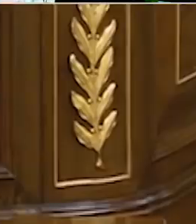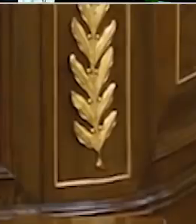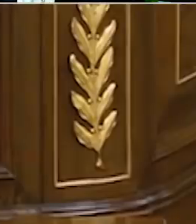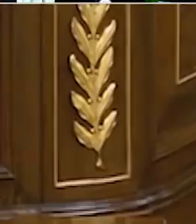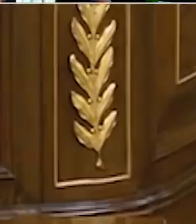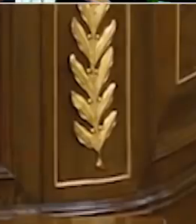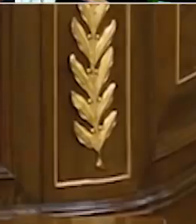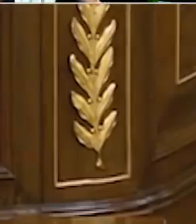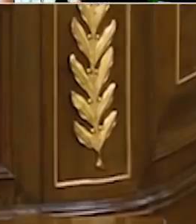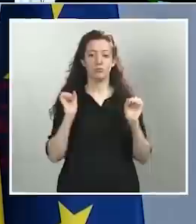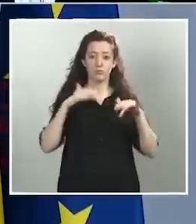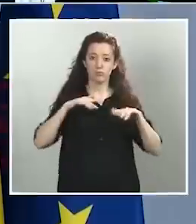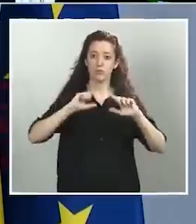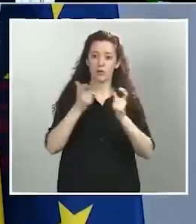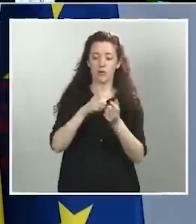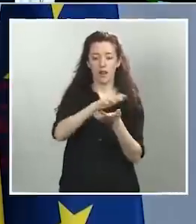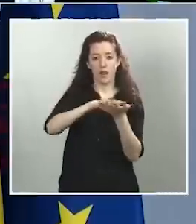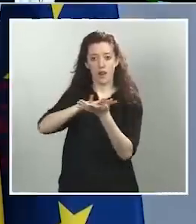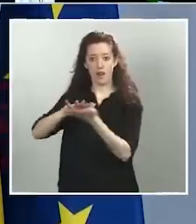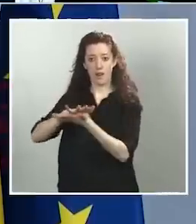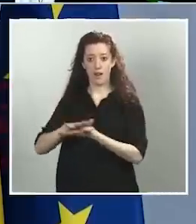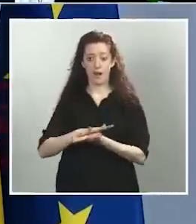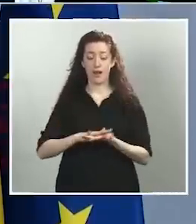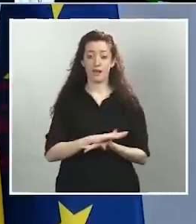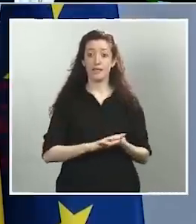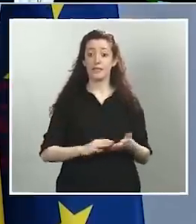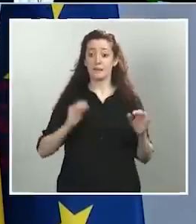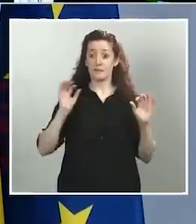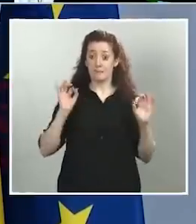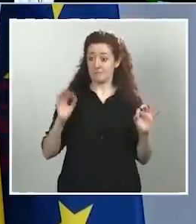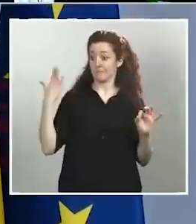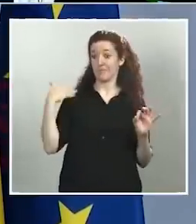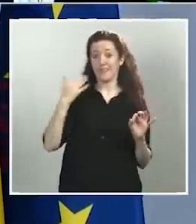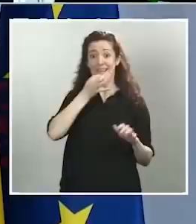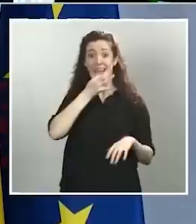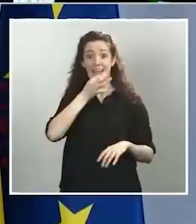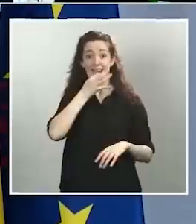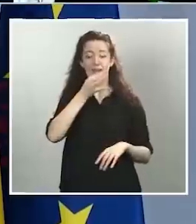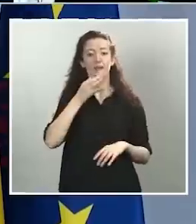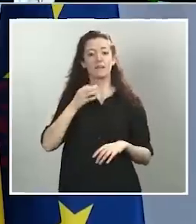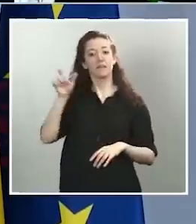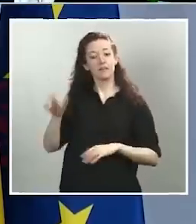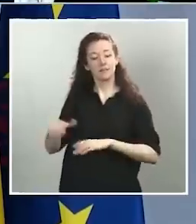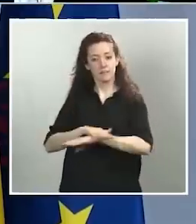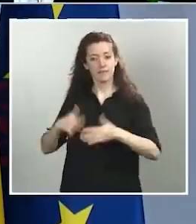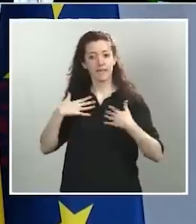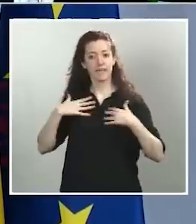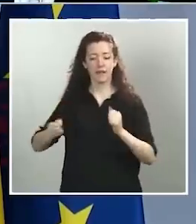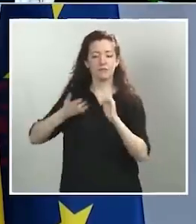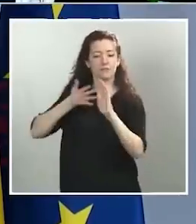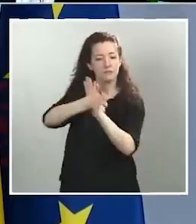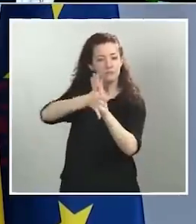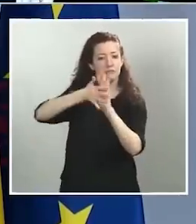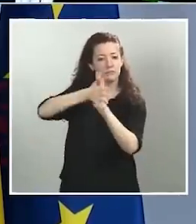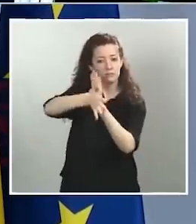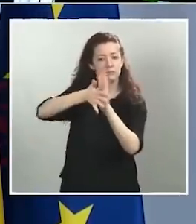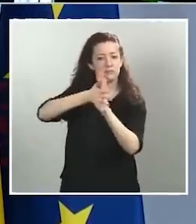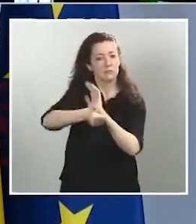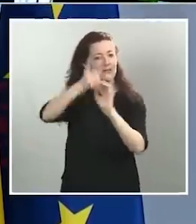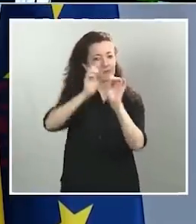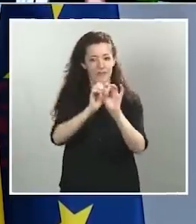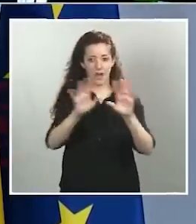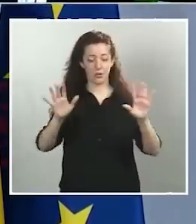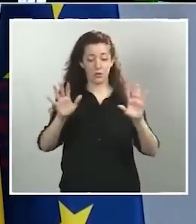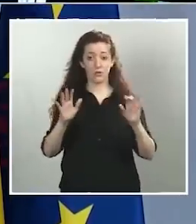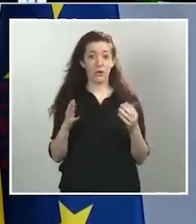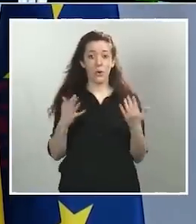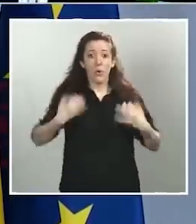responsabilidad. La responsabilidad de la crisis peor gestionada en un entorno que era, digamos,